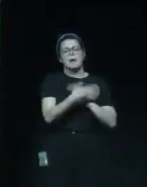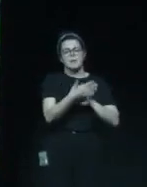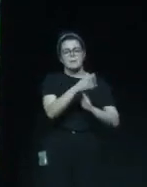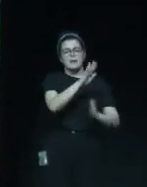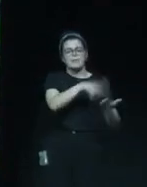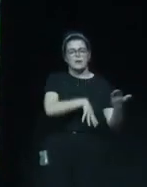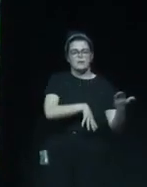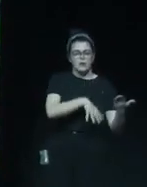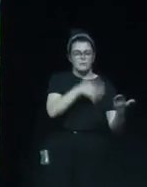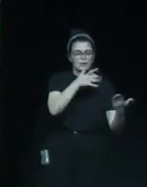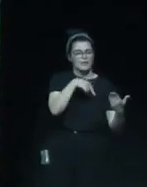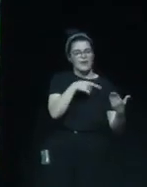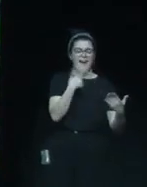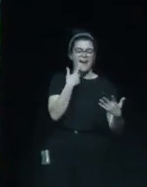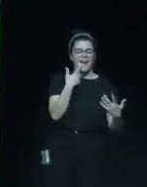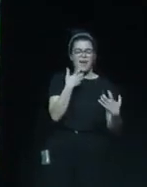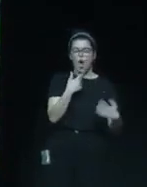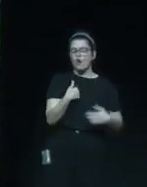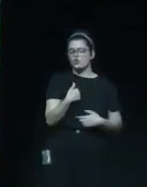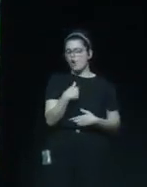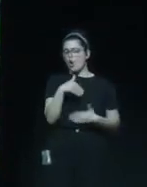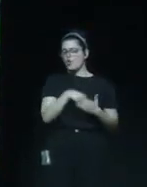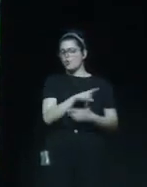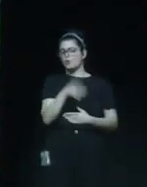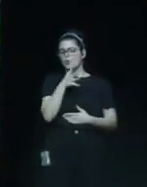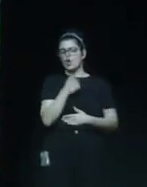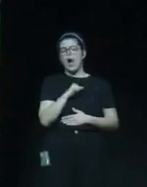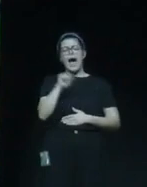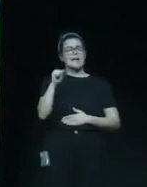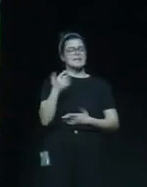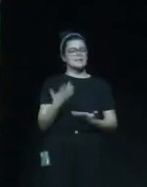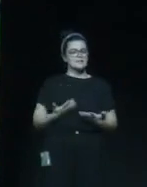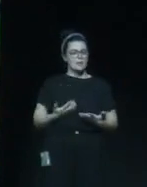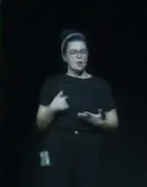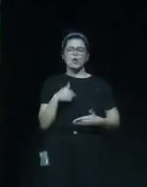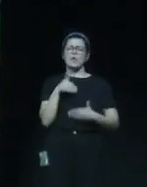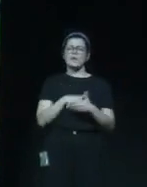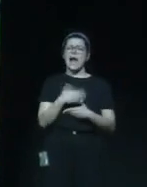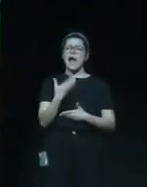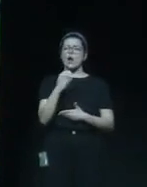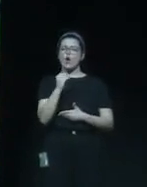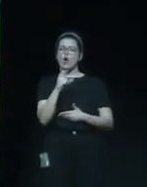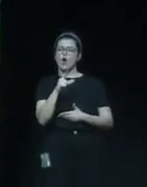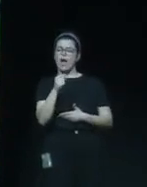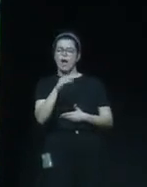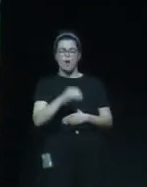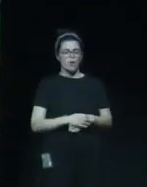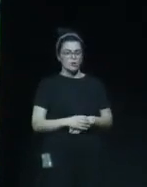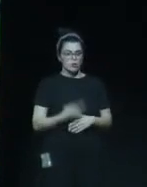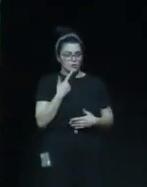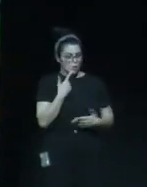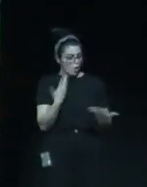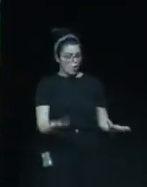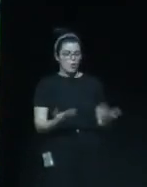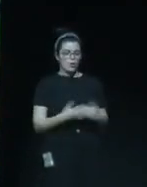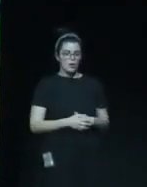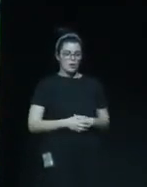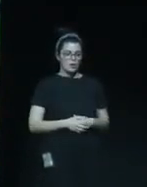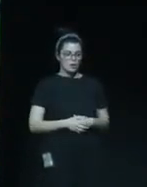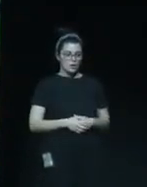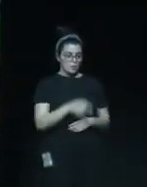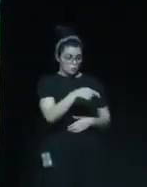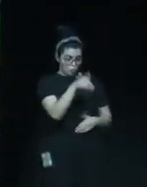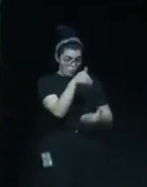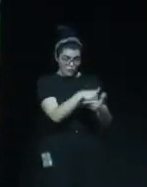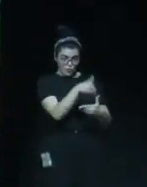suyos anarquistas le decían, yo no voto porque soy anarquista, pero yo votaría a Ada Colau. Y dices, joder, pues resulta que han faltado